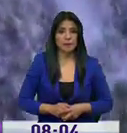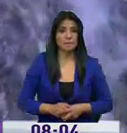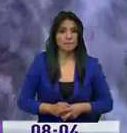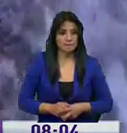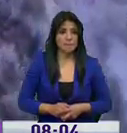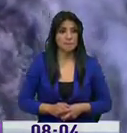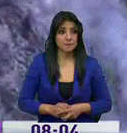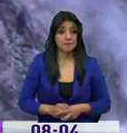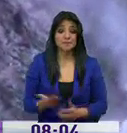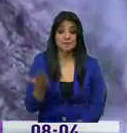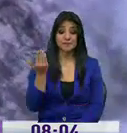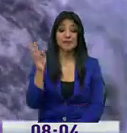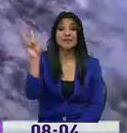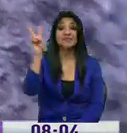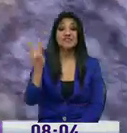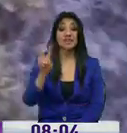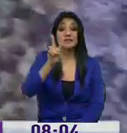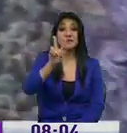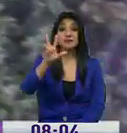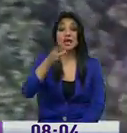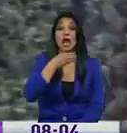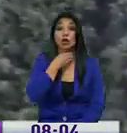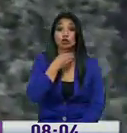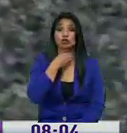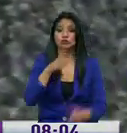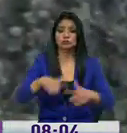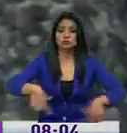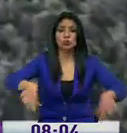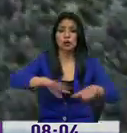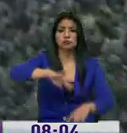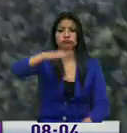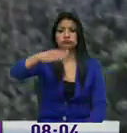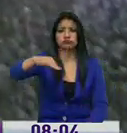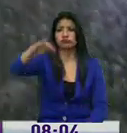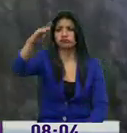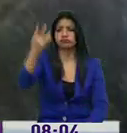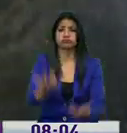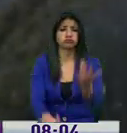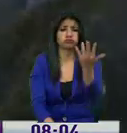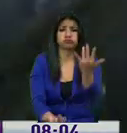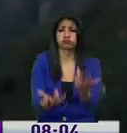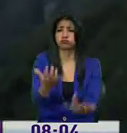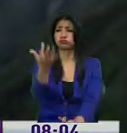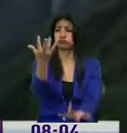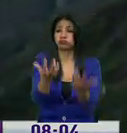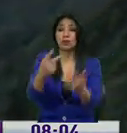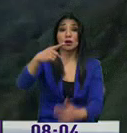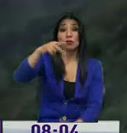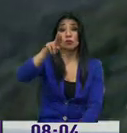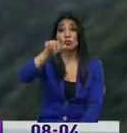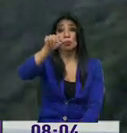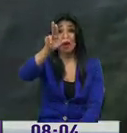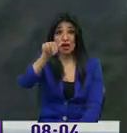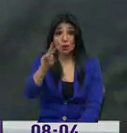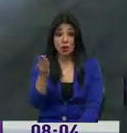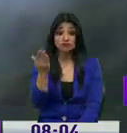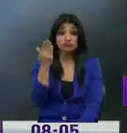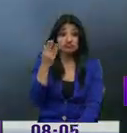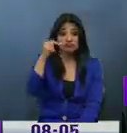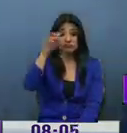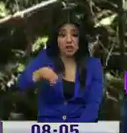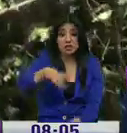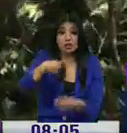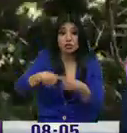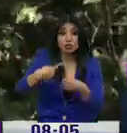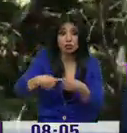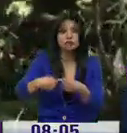Desde el pasado viernes 23 de agosto, en una zona montañosa de la Reserva Geobotánica El Pululagua, al noroccidente de la ciudad de